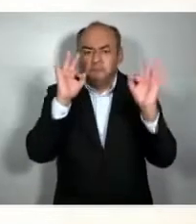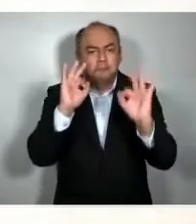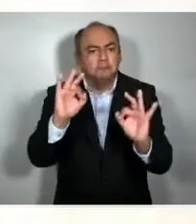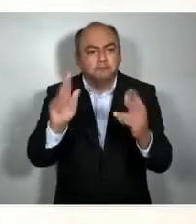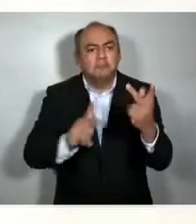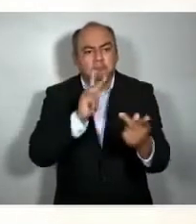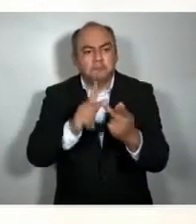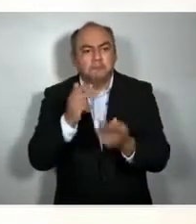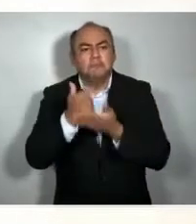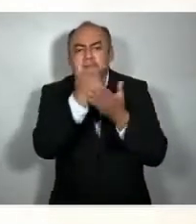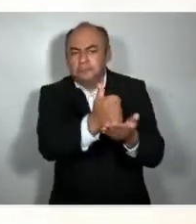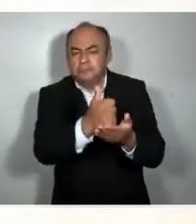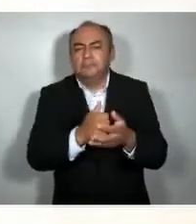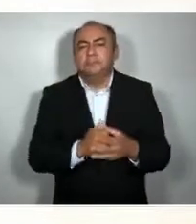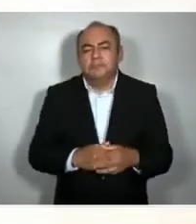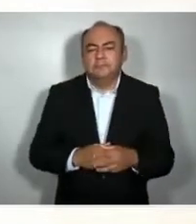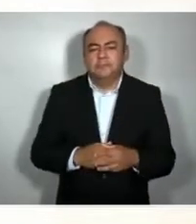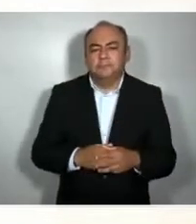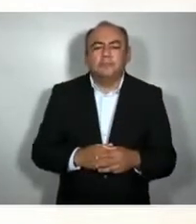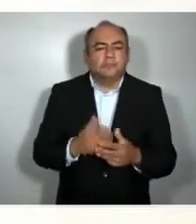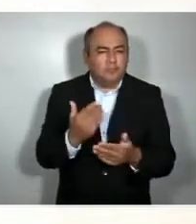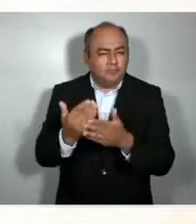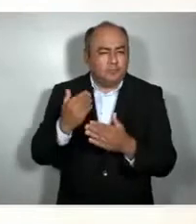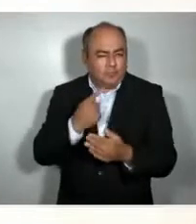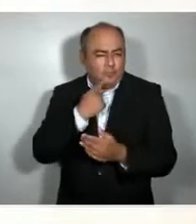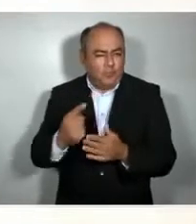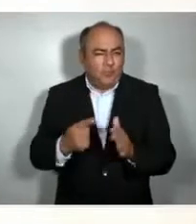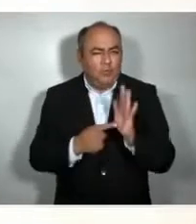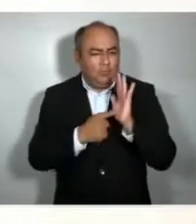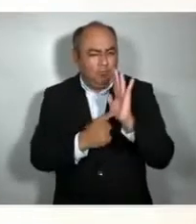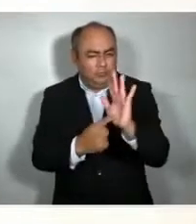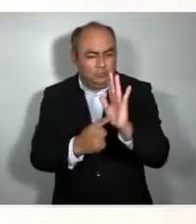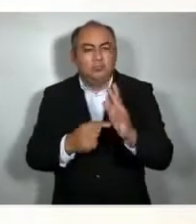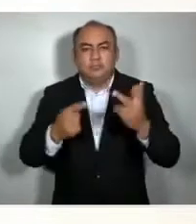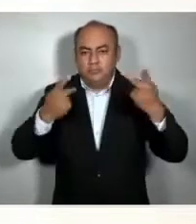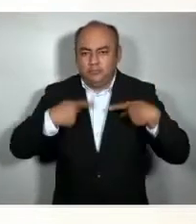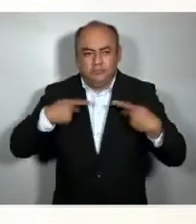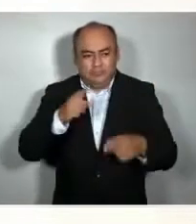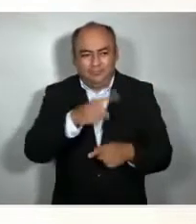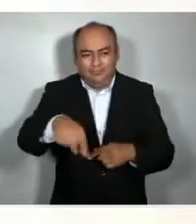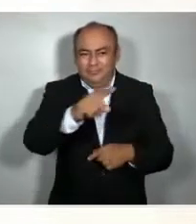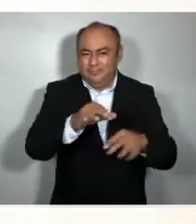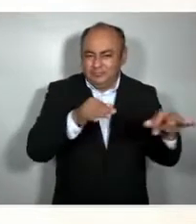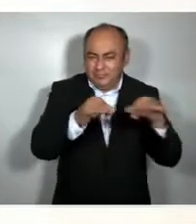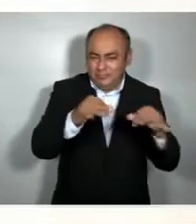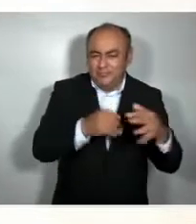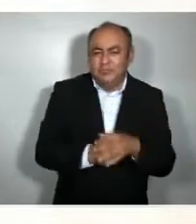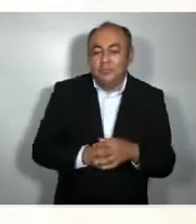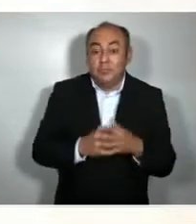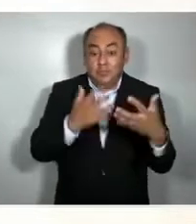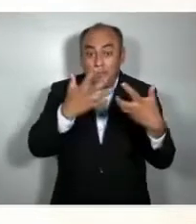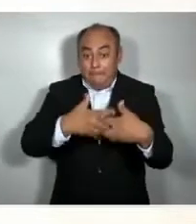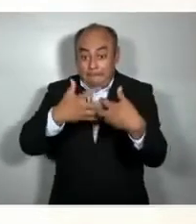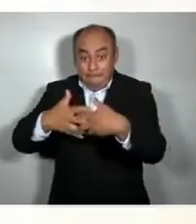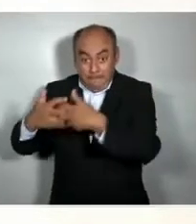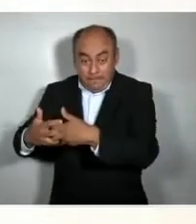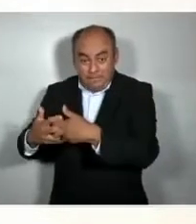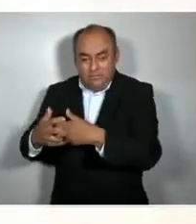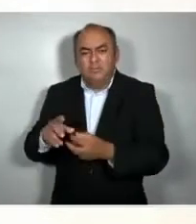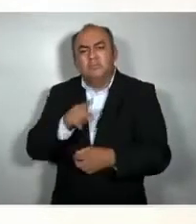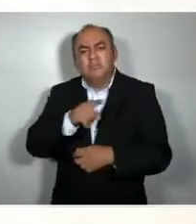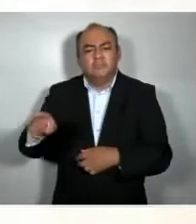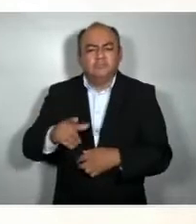expuesto, aunado al bienestar de los trabajadores, las empresas que decidan